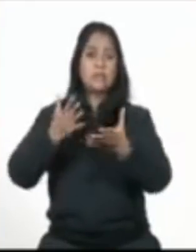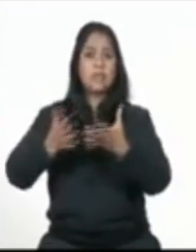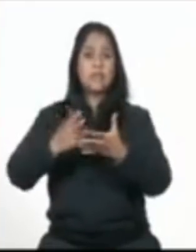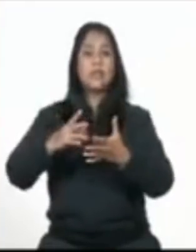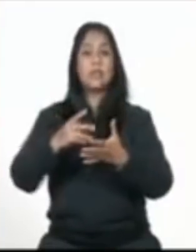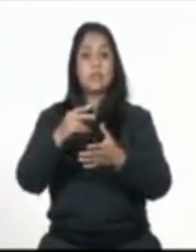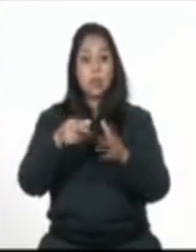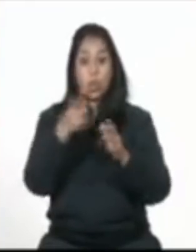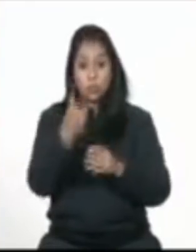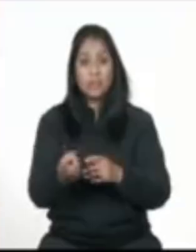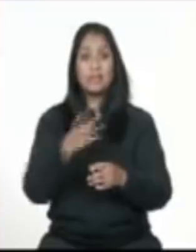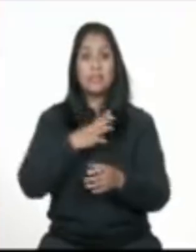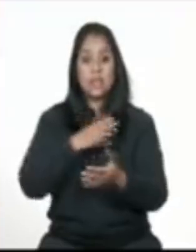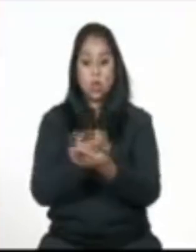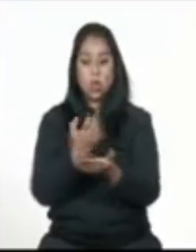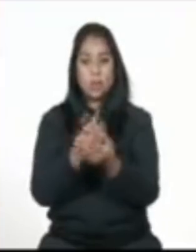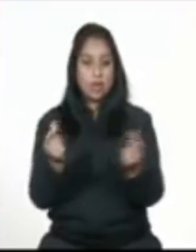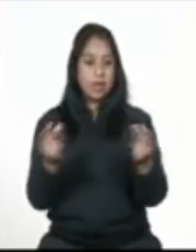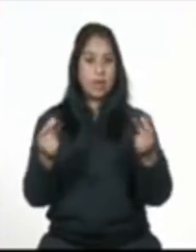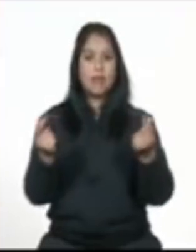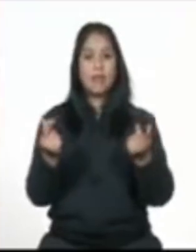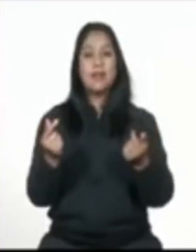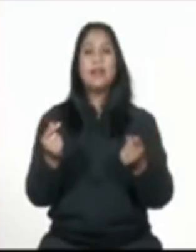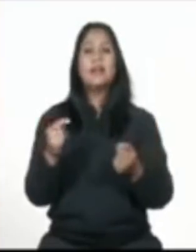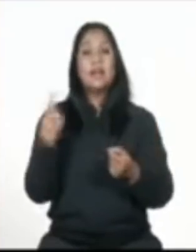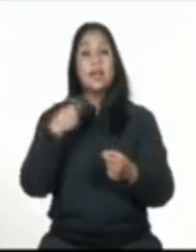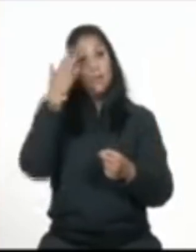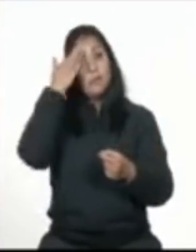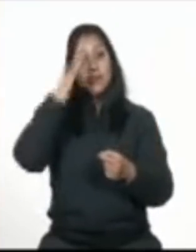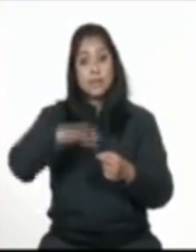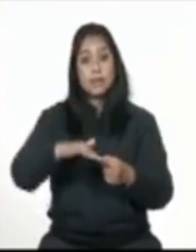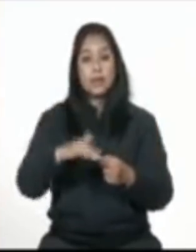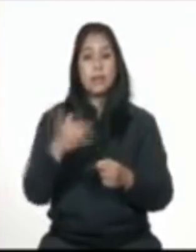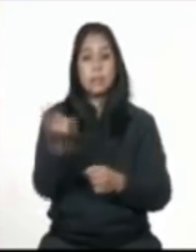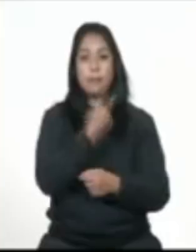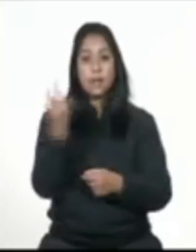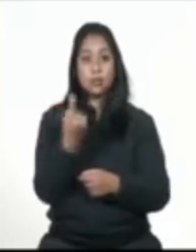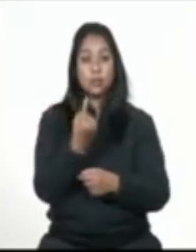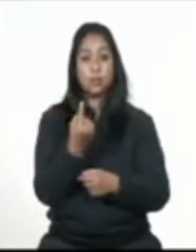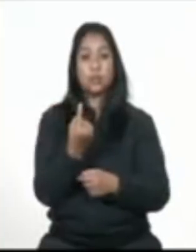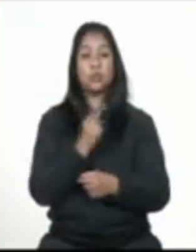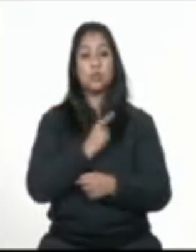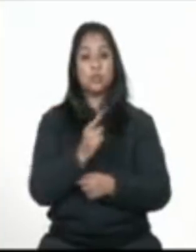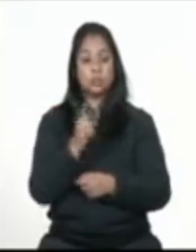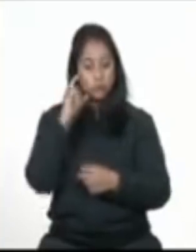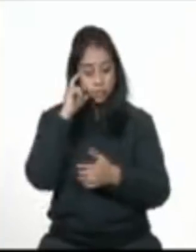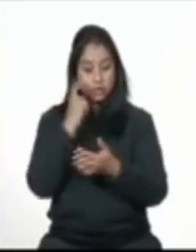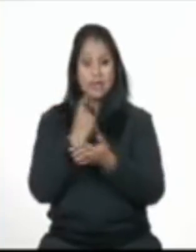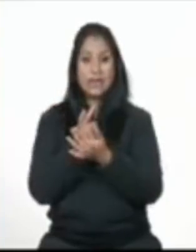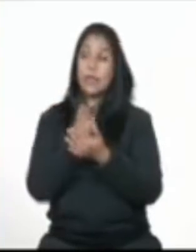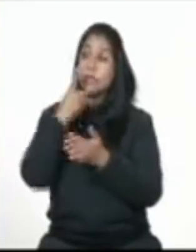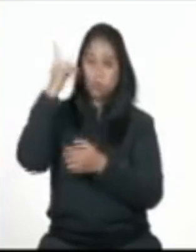economía e iniciarla cuanto antes. Mañana, para todos los que somos creyentes y tenemos